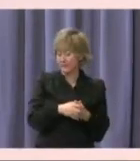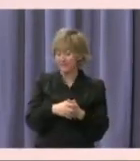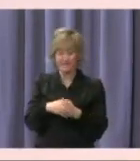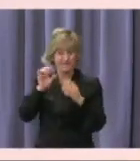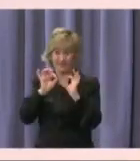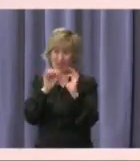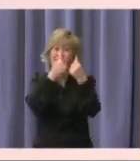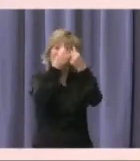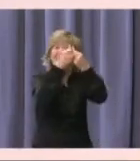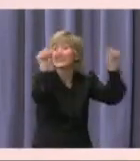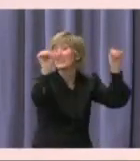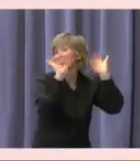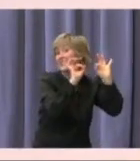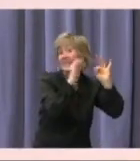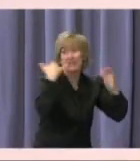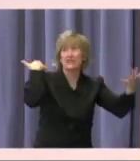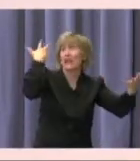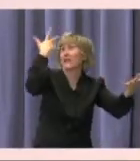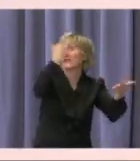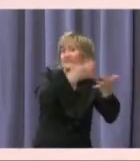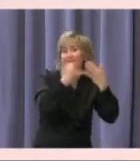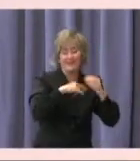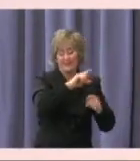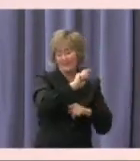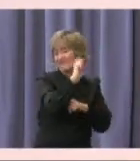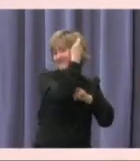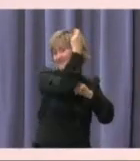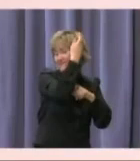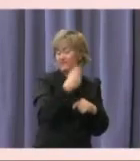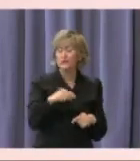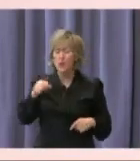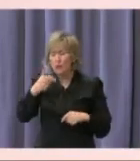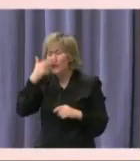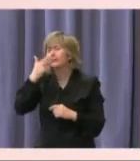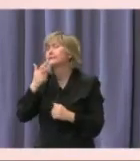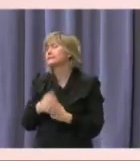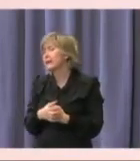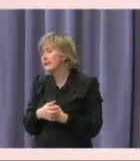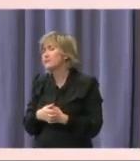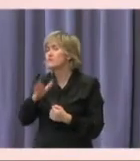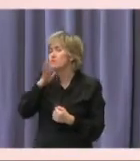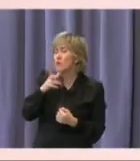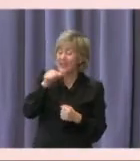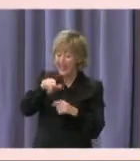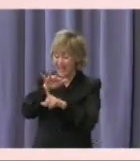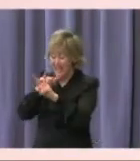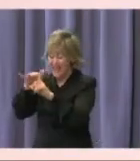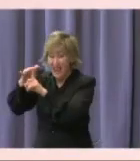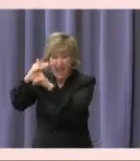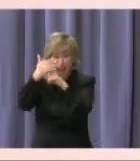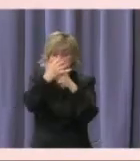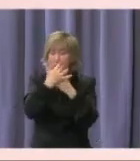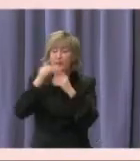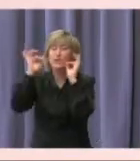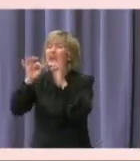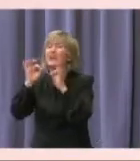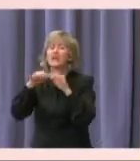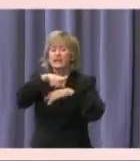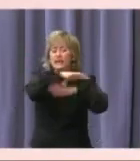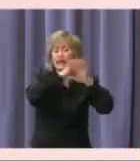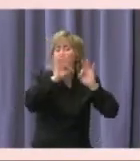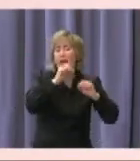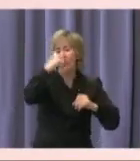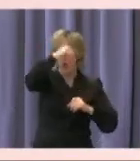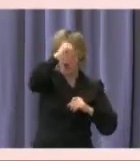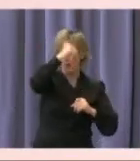y duro. Y esto es muy interesante porque está precisamente en ámbitos muy masculinizados, donde hay mucha